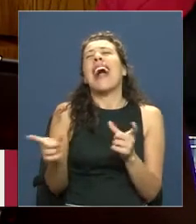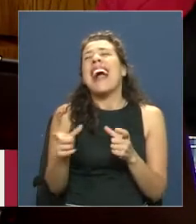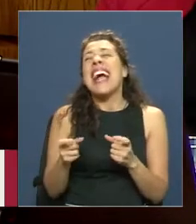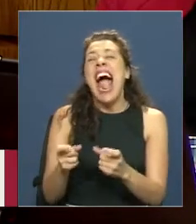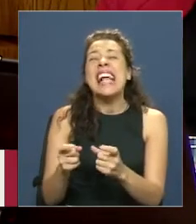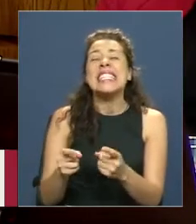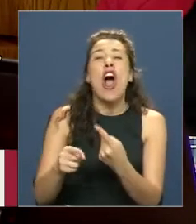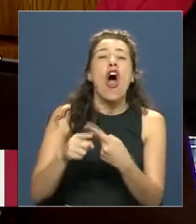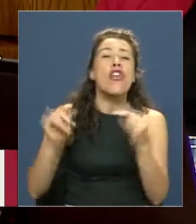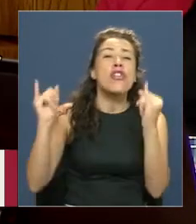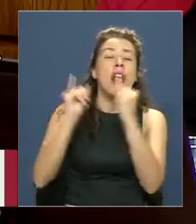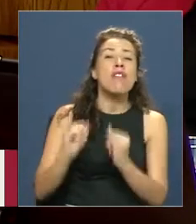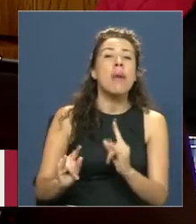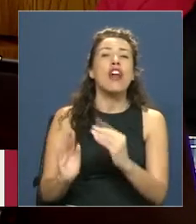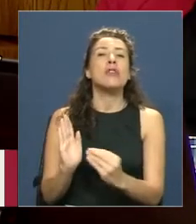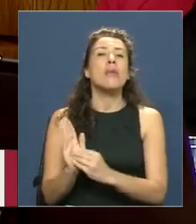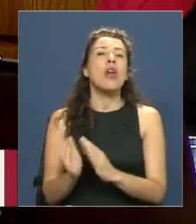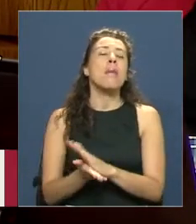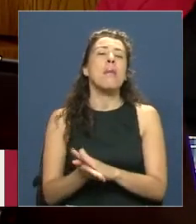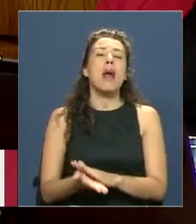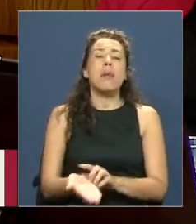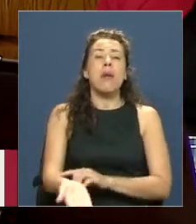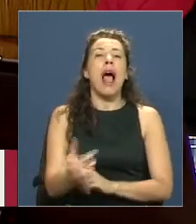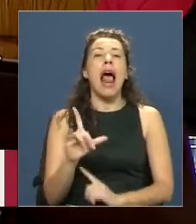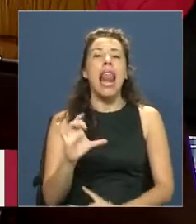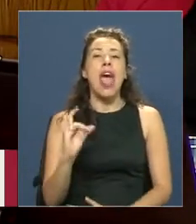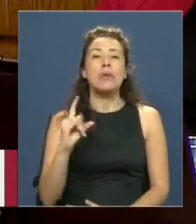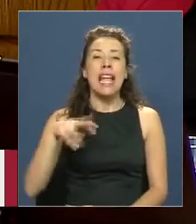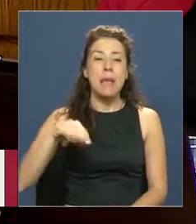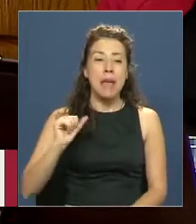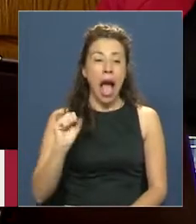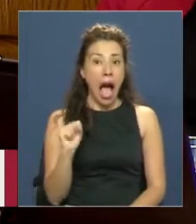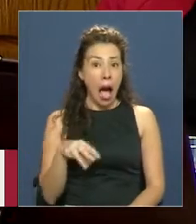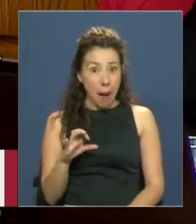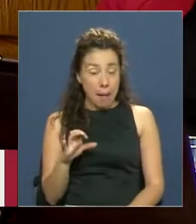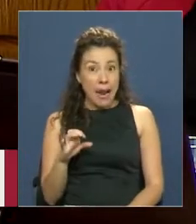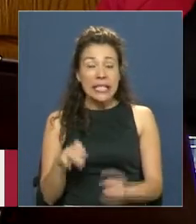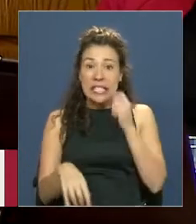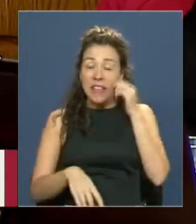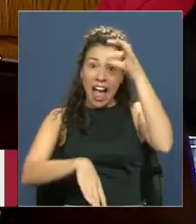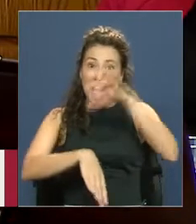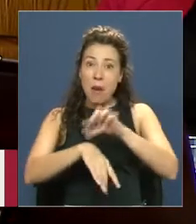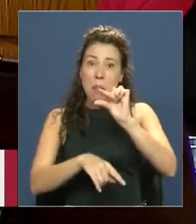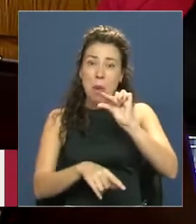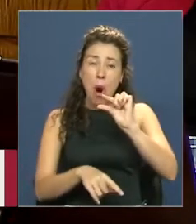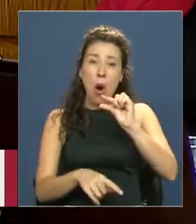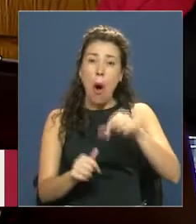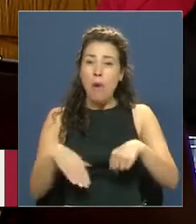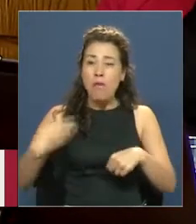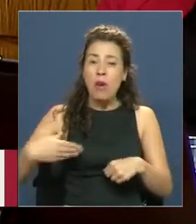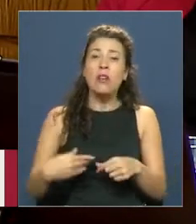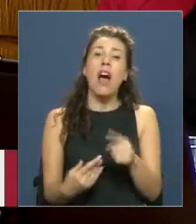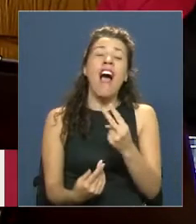no son indicadas, como una leucemia, por ejemplo. AME es una enfermedad poco frecuente que tiene un pronóstico de